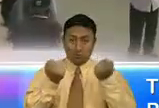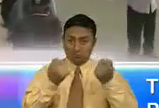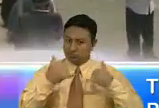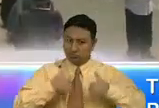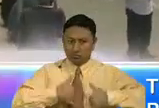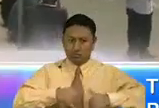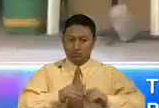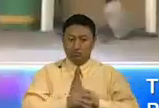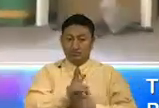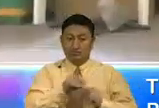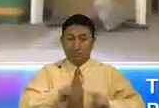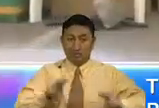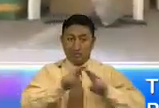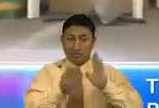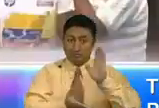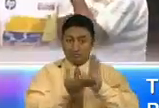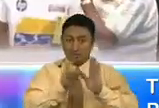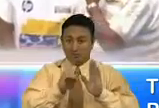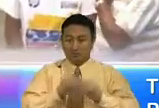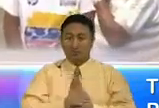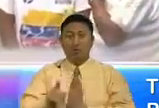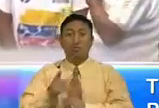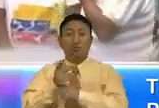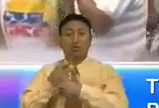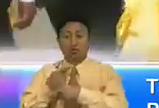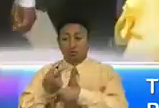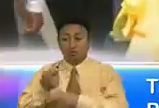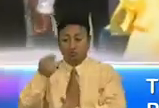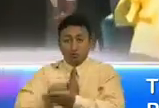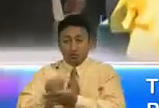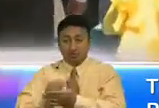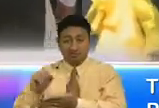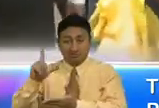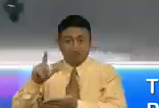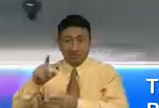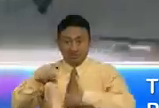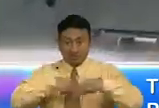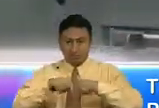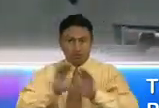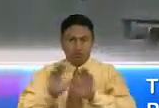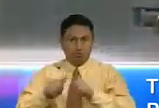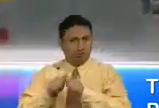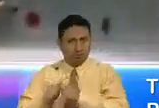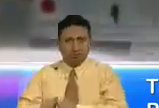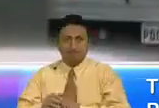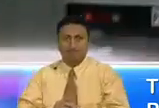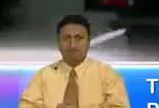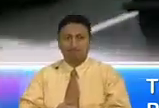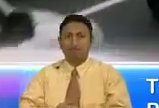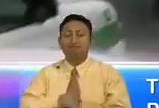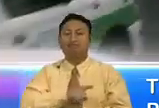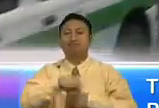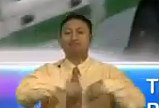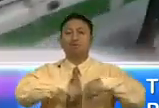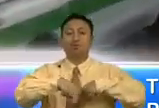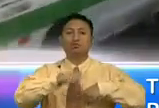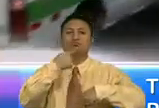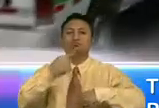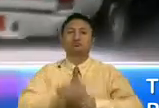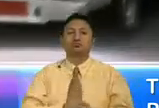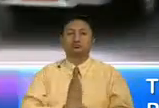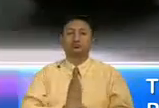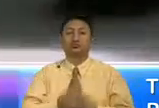exista especulación en los productos de primera necesidad ni en los pasajes de transporte público. Mientras tanto, los transportistas anunciaron además